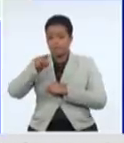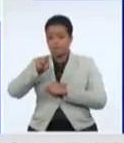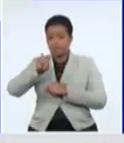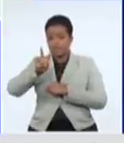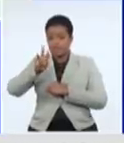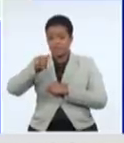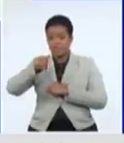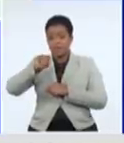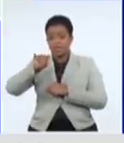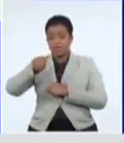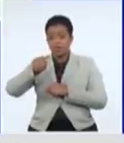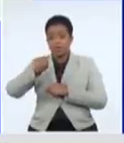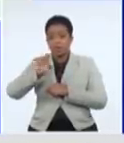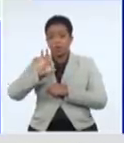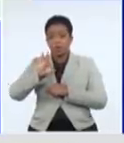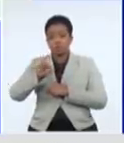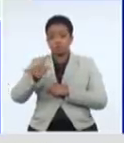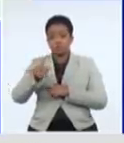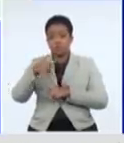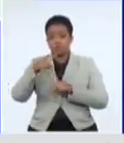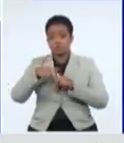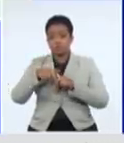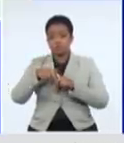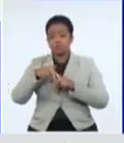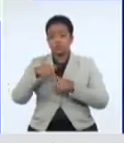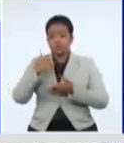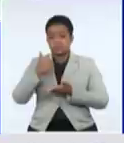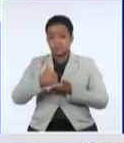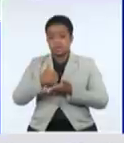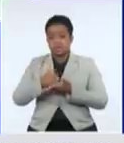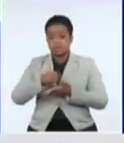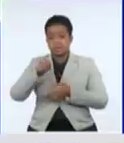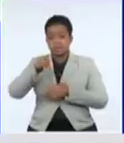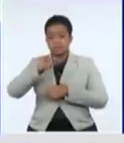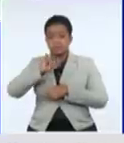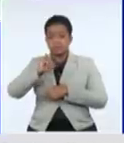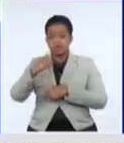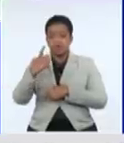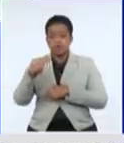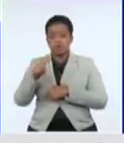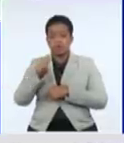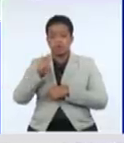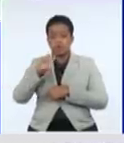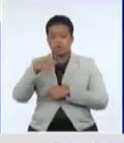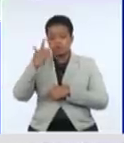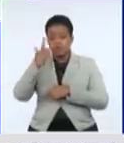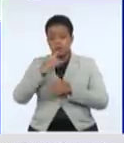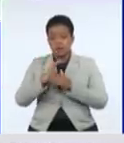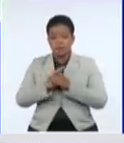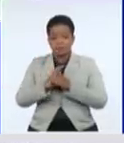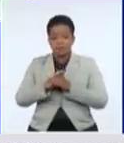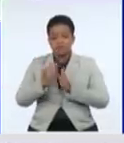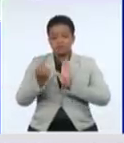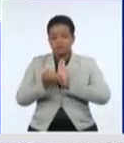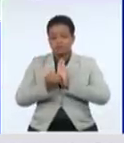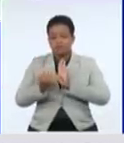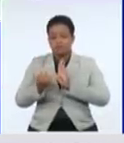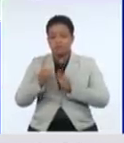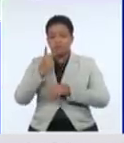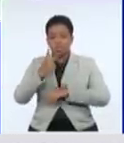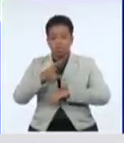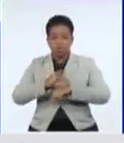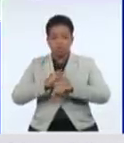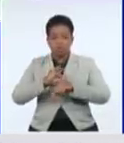Majibacoa 8, al igual que Las Tunas, Manatí 6, Colombia 4 y Amancio Rodríguez solo confirma 2 enfermos